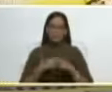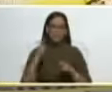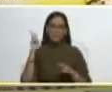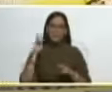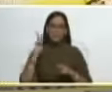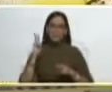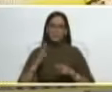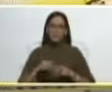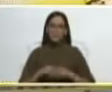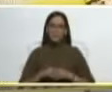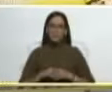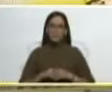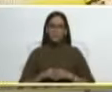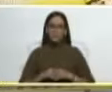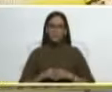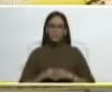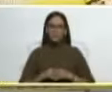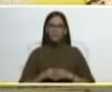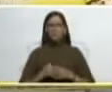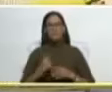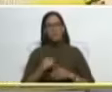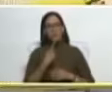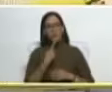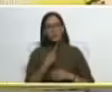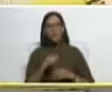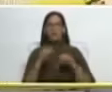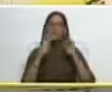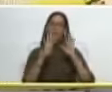Venezuela. Yo digo que el